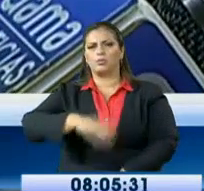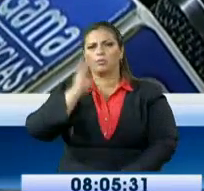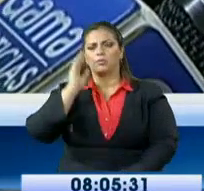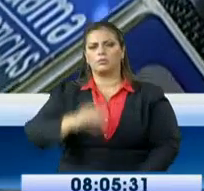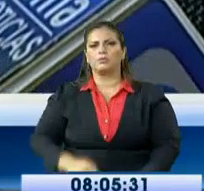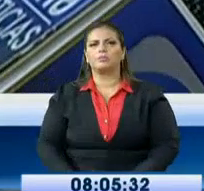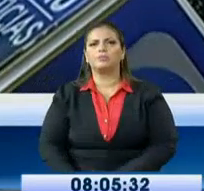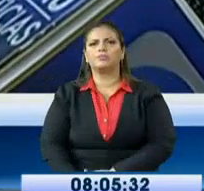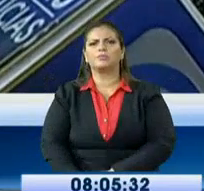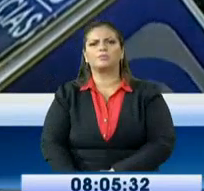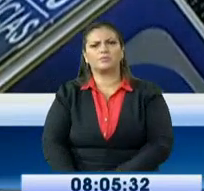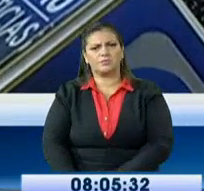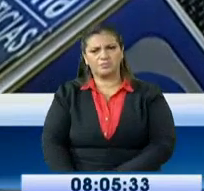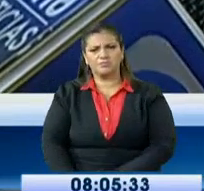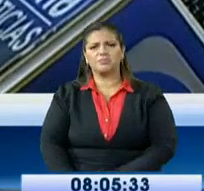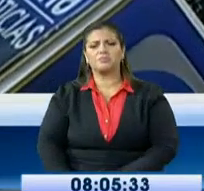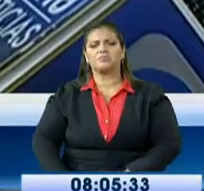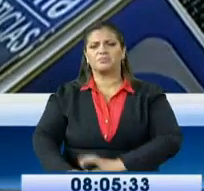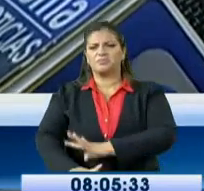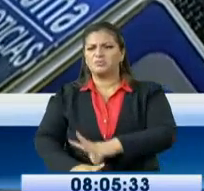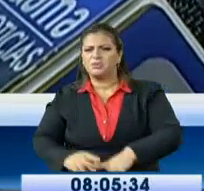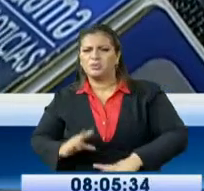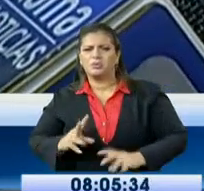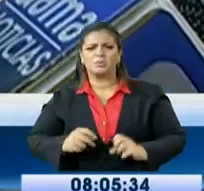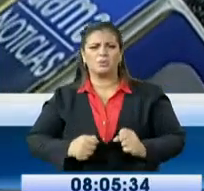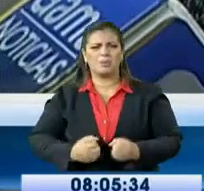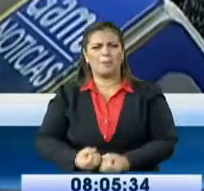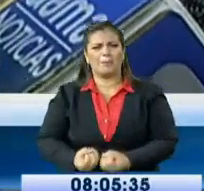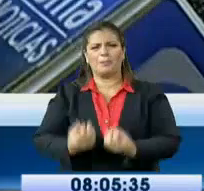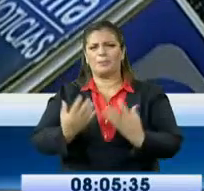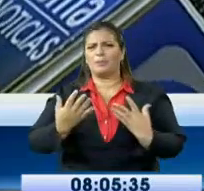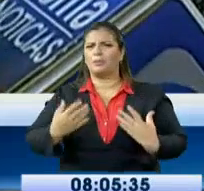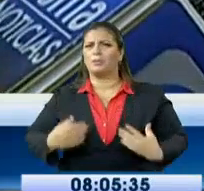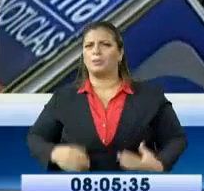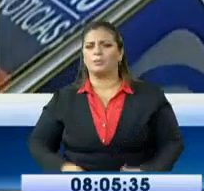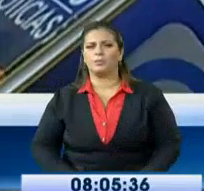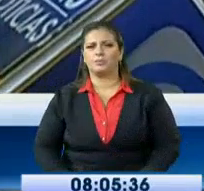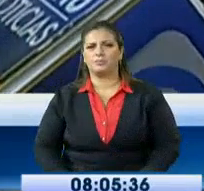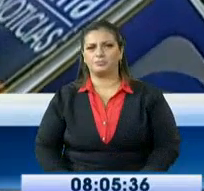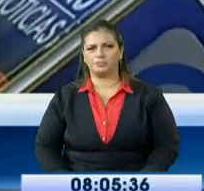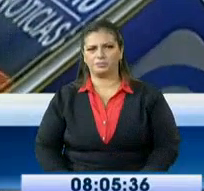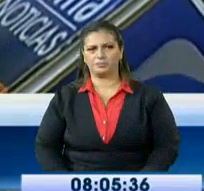de delincuentes, escaperos y todo por el sector. Al menos por este mes, ¿no?